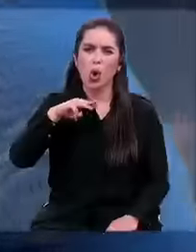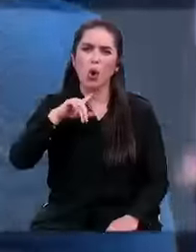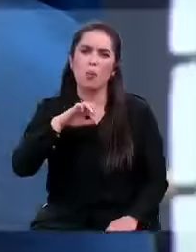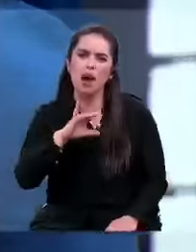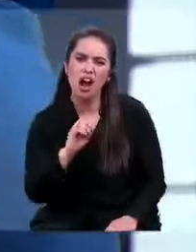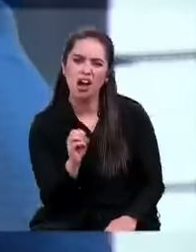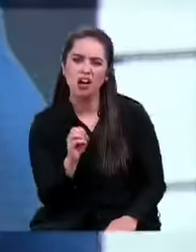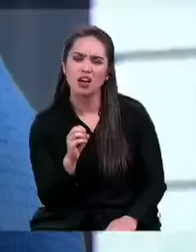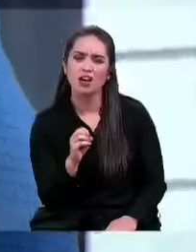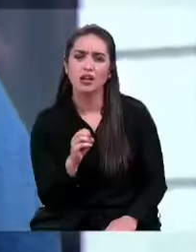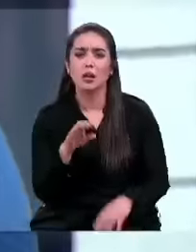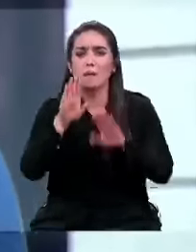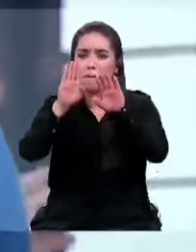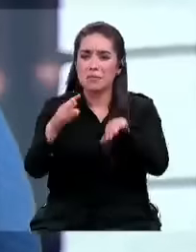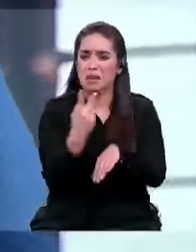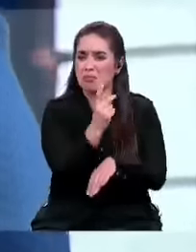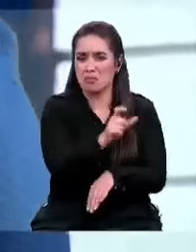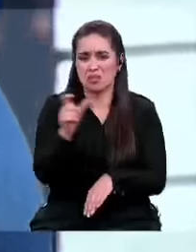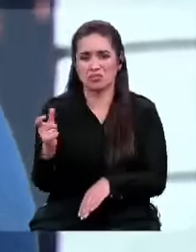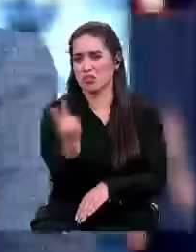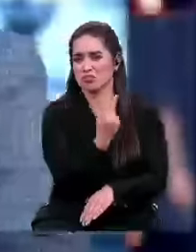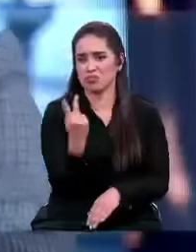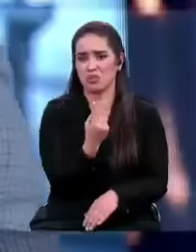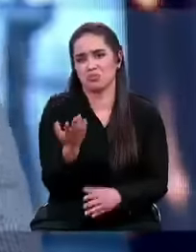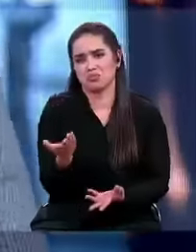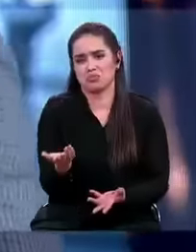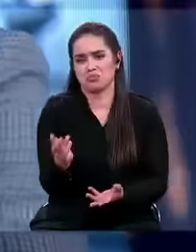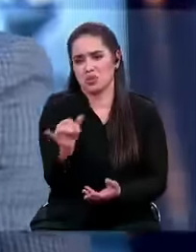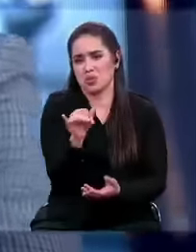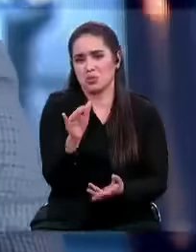¿Ah? Es la misma persona. ¿Me va a entrevistar o no me va a entrevistar? No.